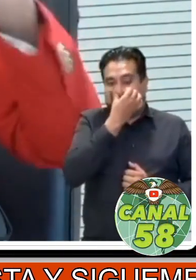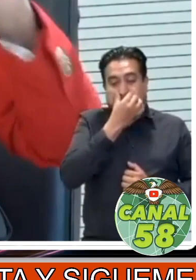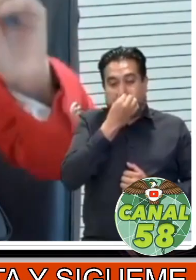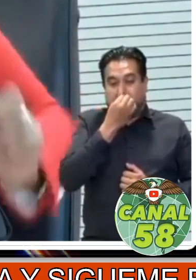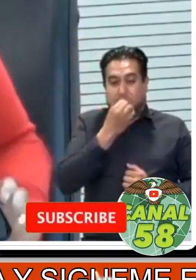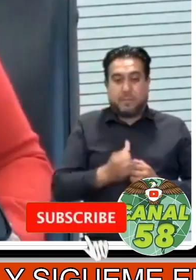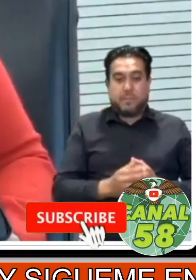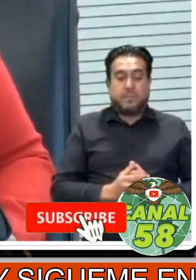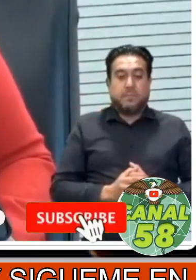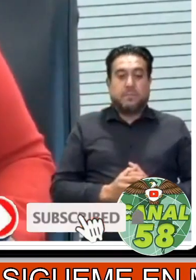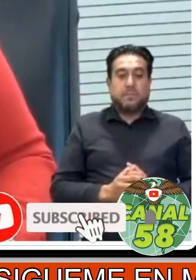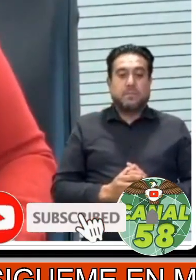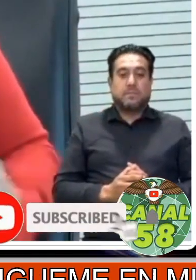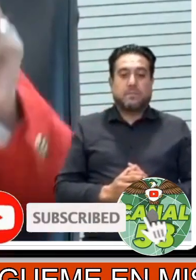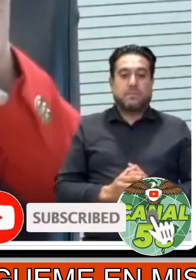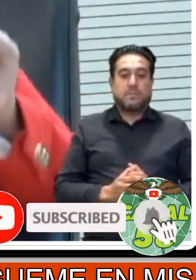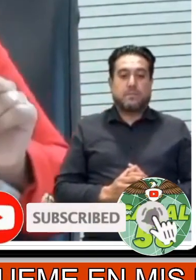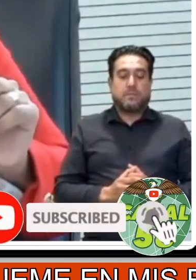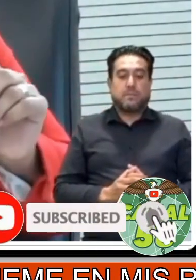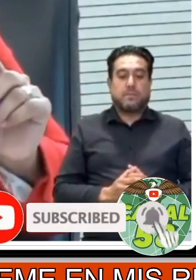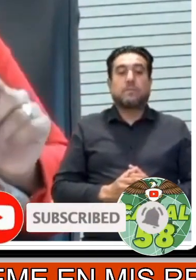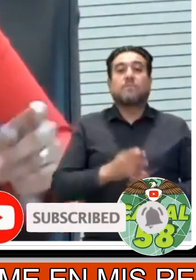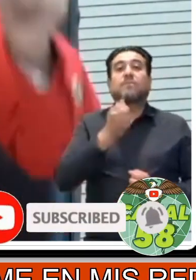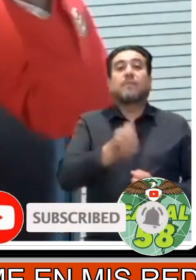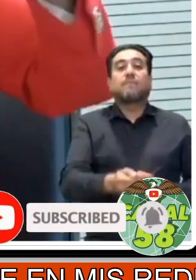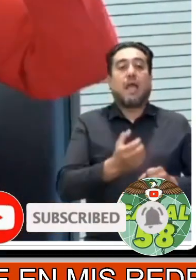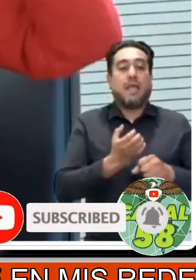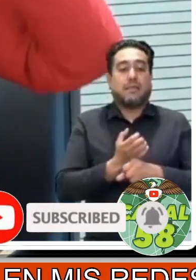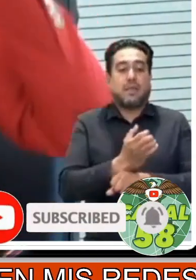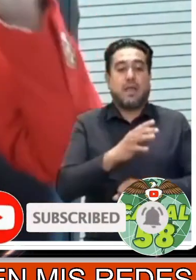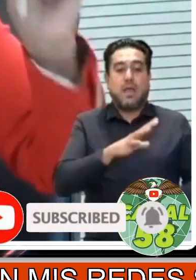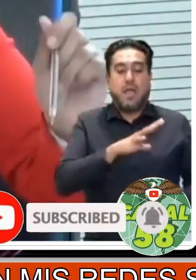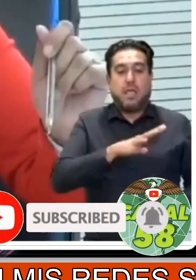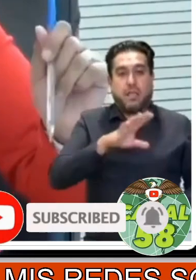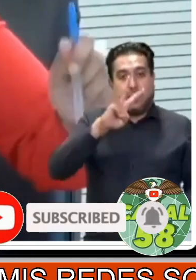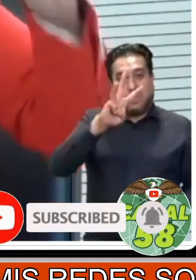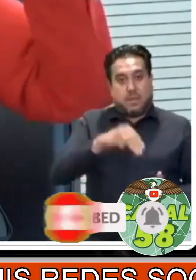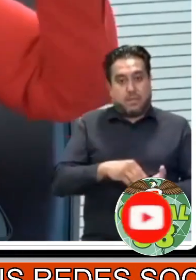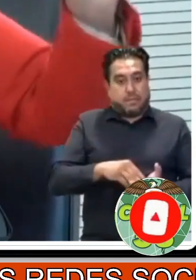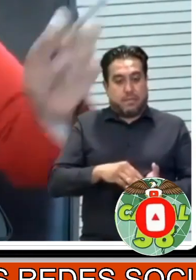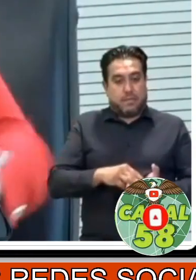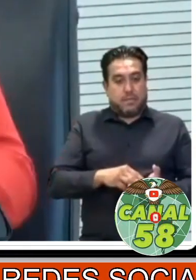4,152 elementos de la policía estatal. Y hay 3,000,